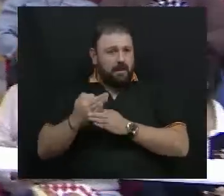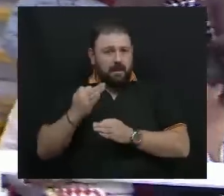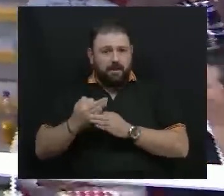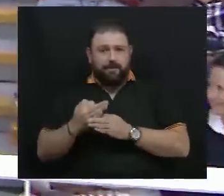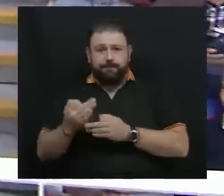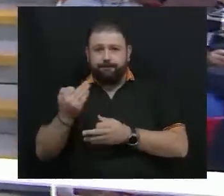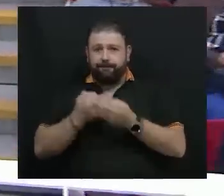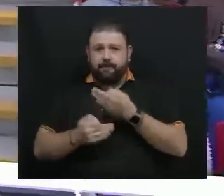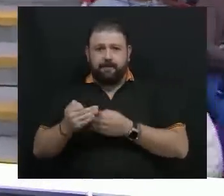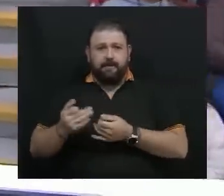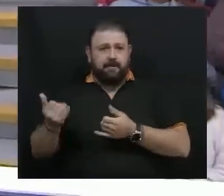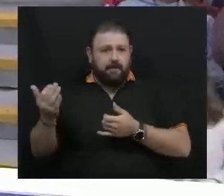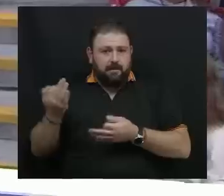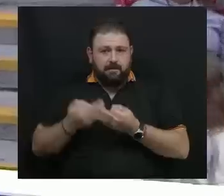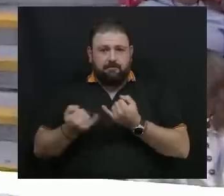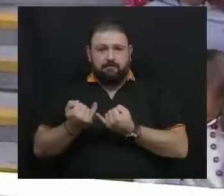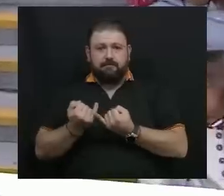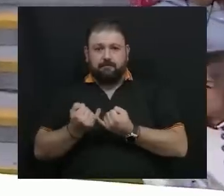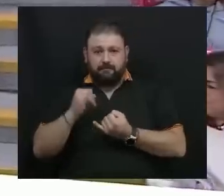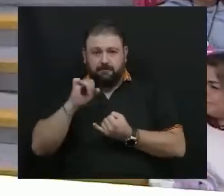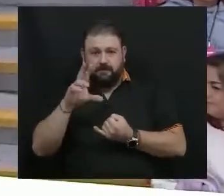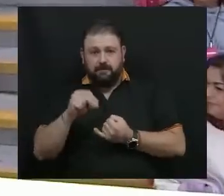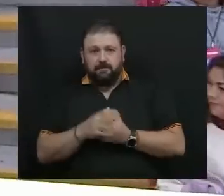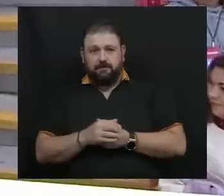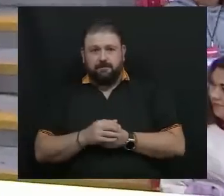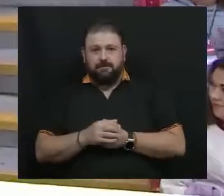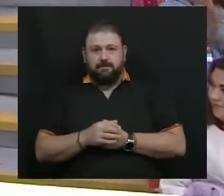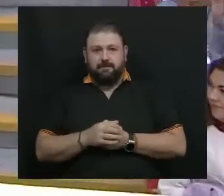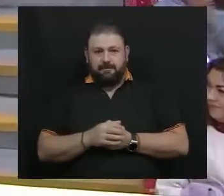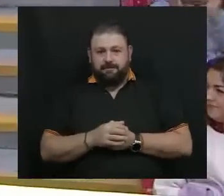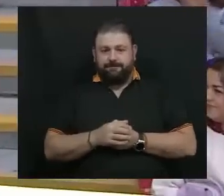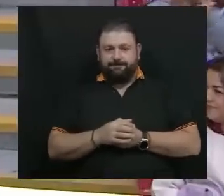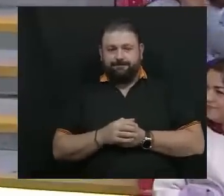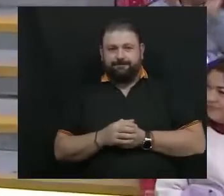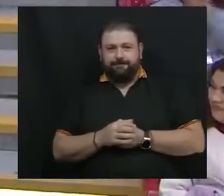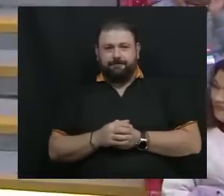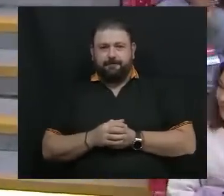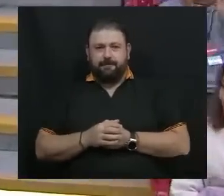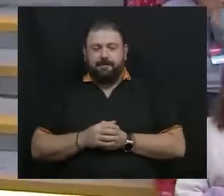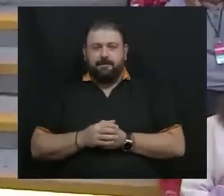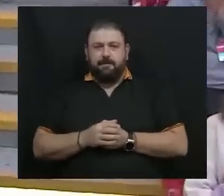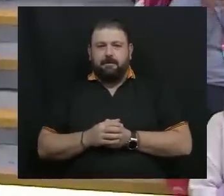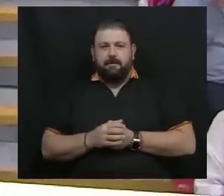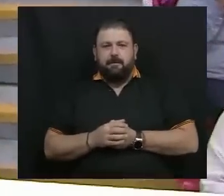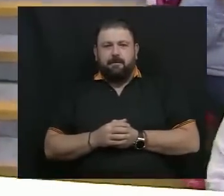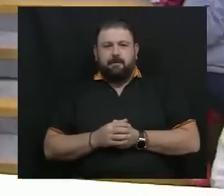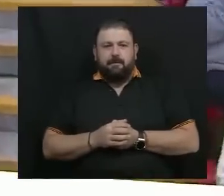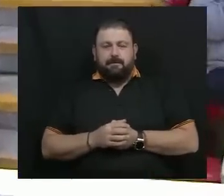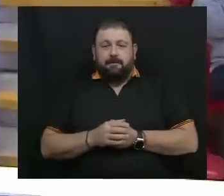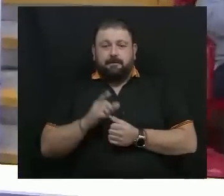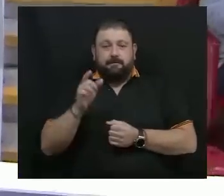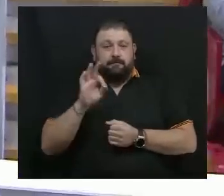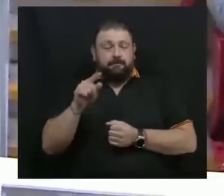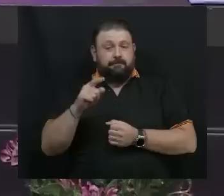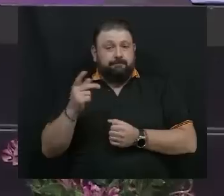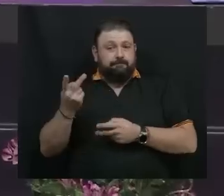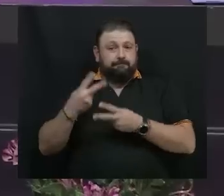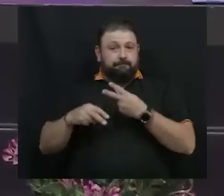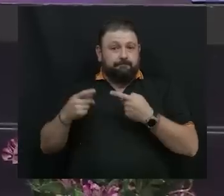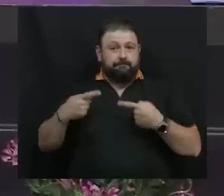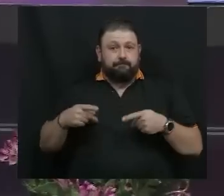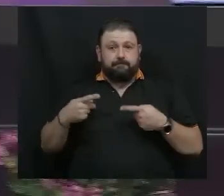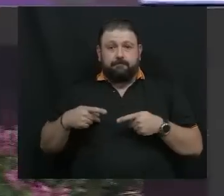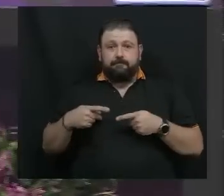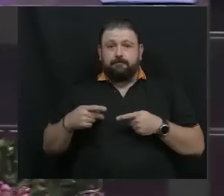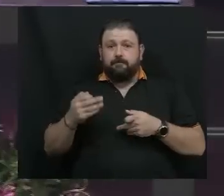frente a 15,000 personas. ¿Sí o no? ¡Wow! Mientras que él viene